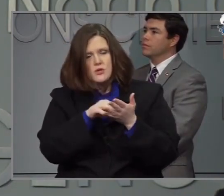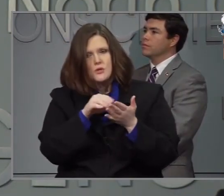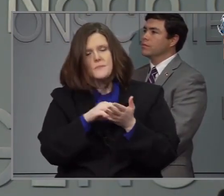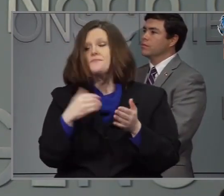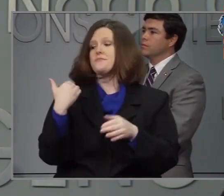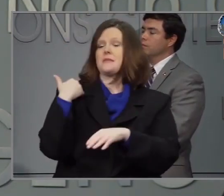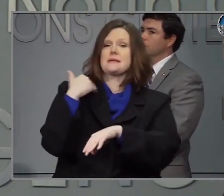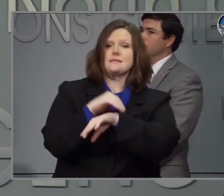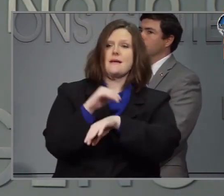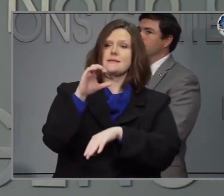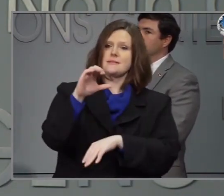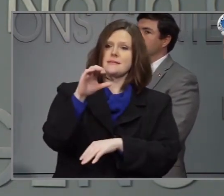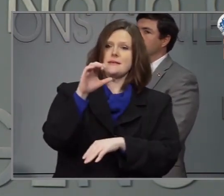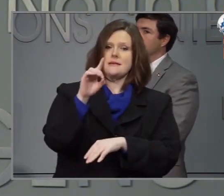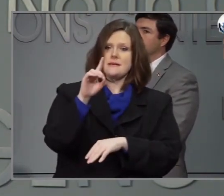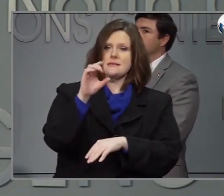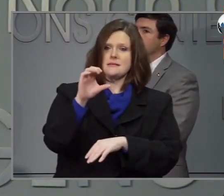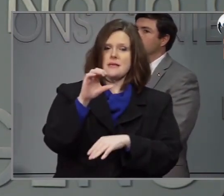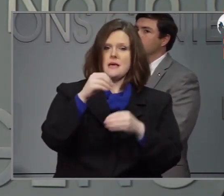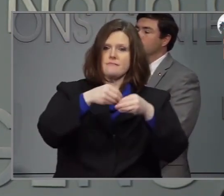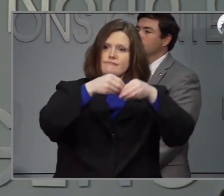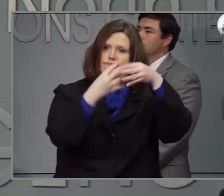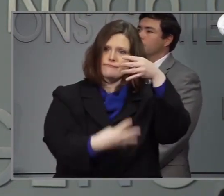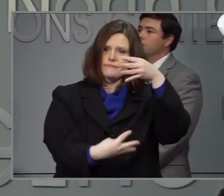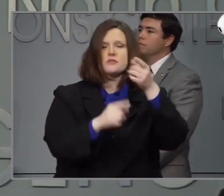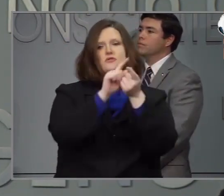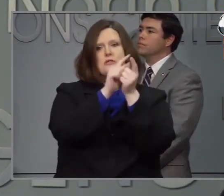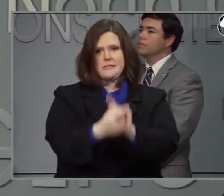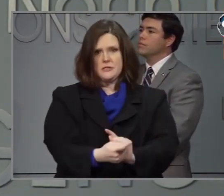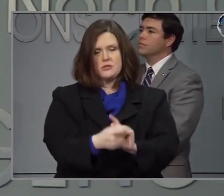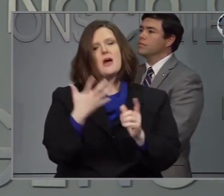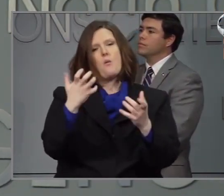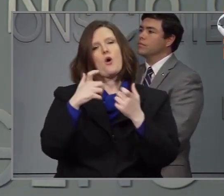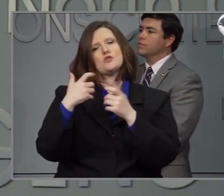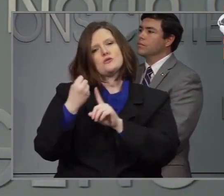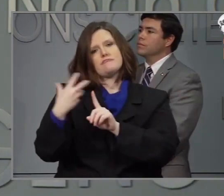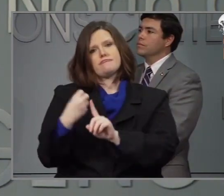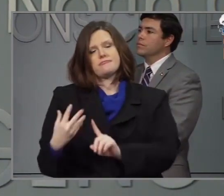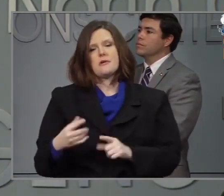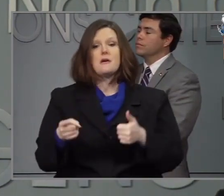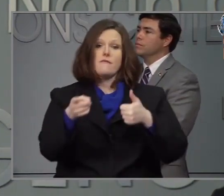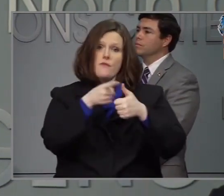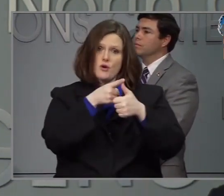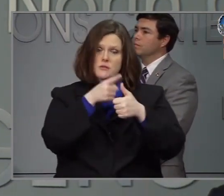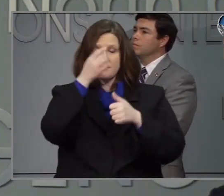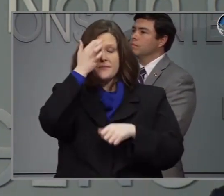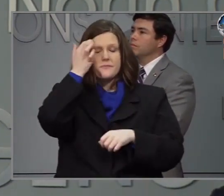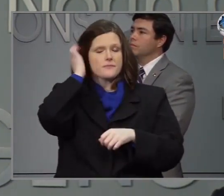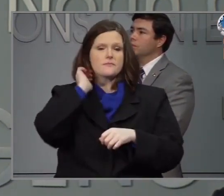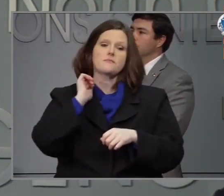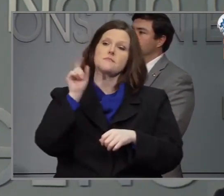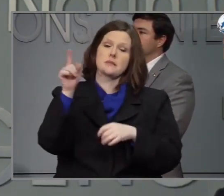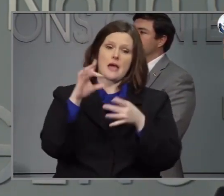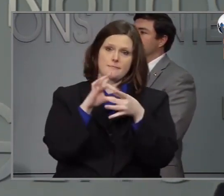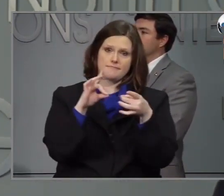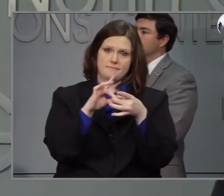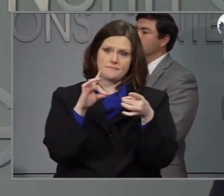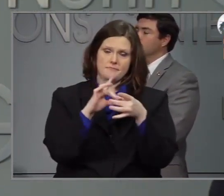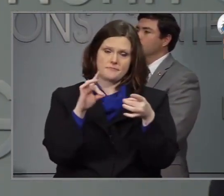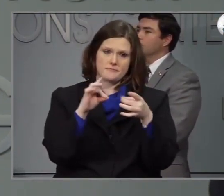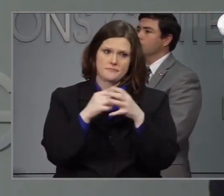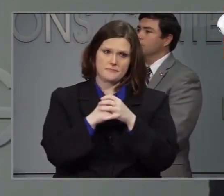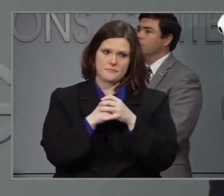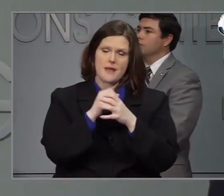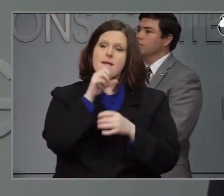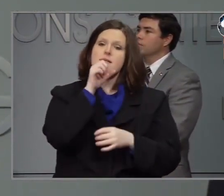continuamos aprendiendo el día de ayer la sede se acaba de actualizar y los de gran riesgo las